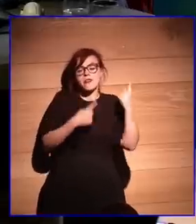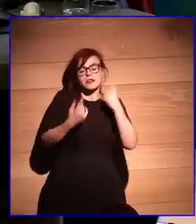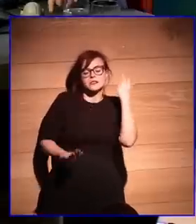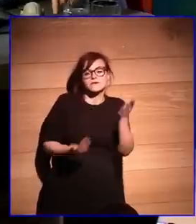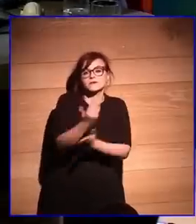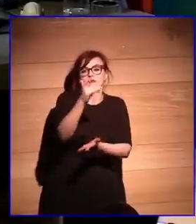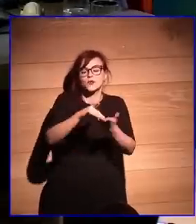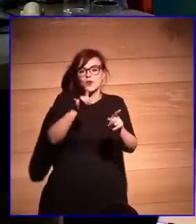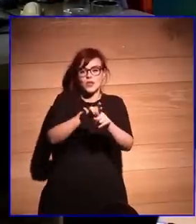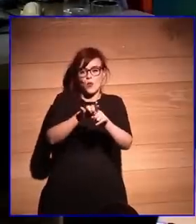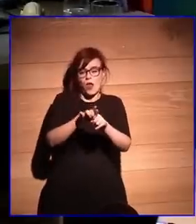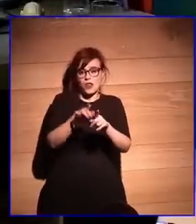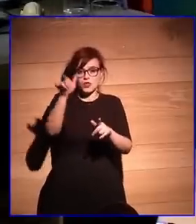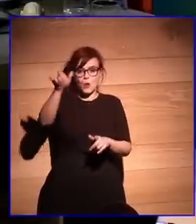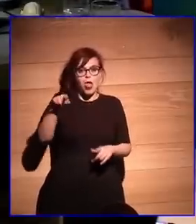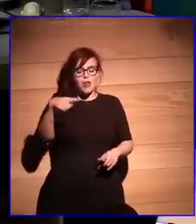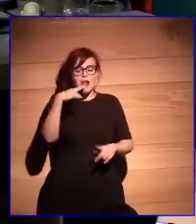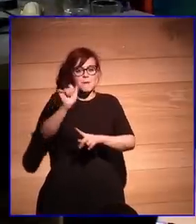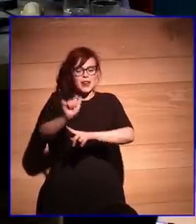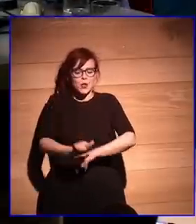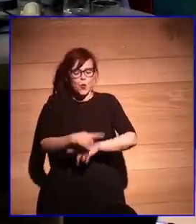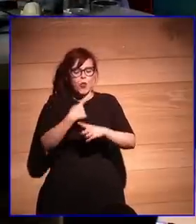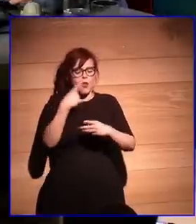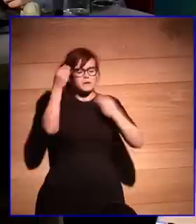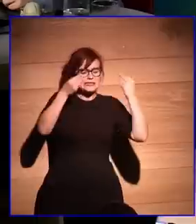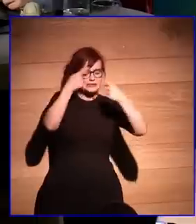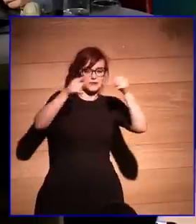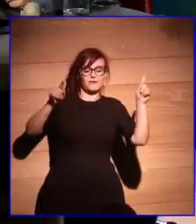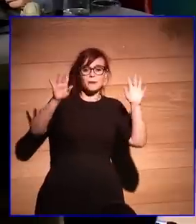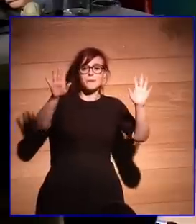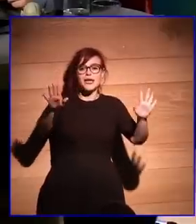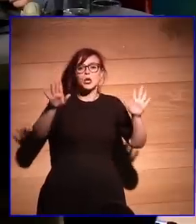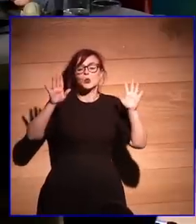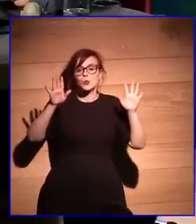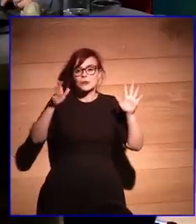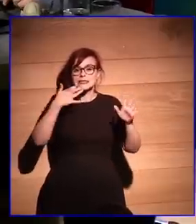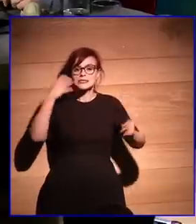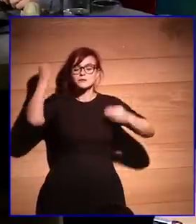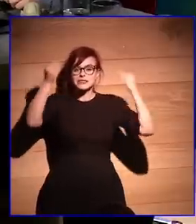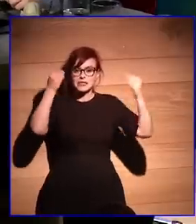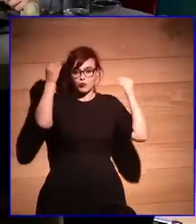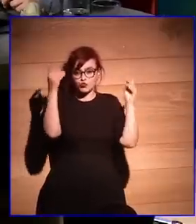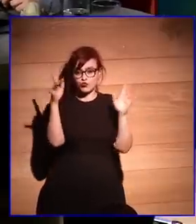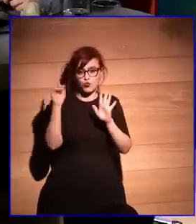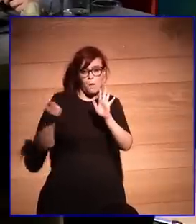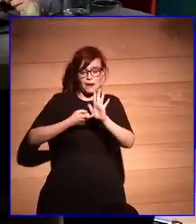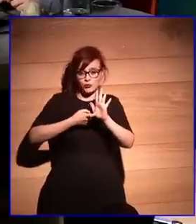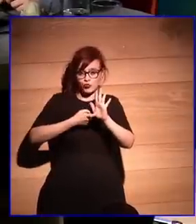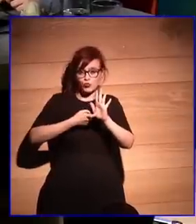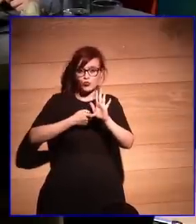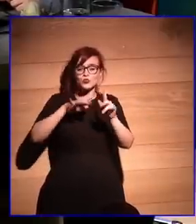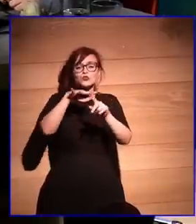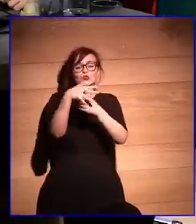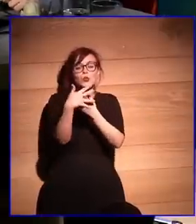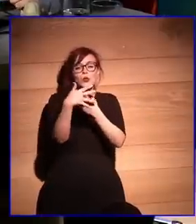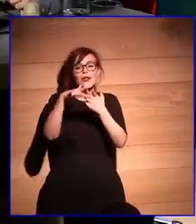aparecen películas como la que acaba de decir Eli y lo que estás teniendo es otra cosa, pero pensando en lo que el corpus más grande de